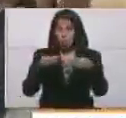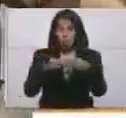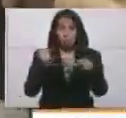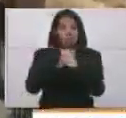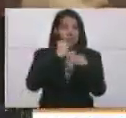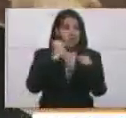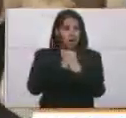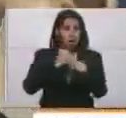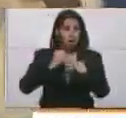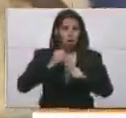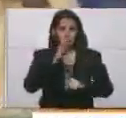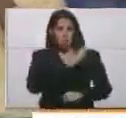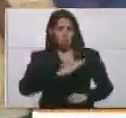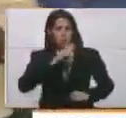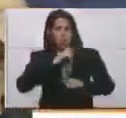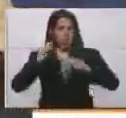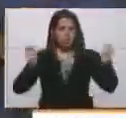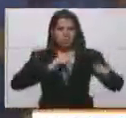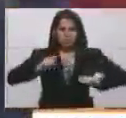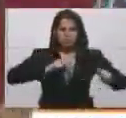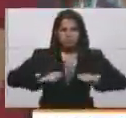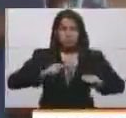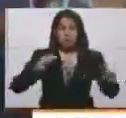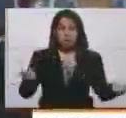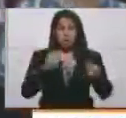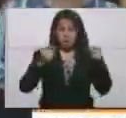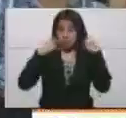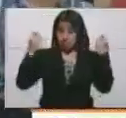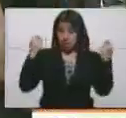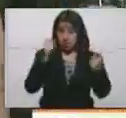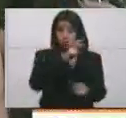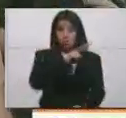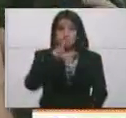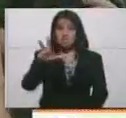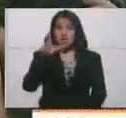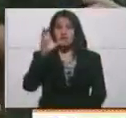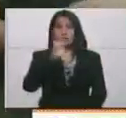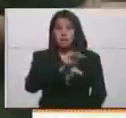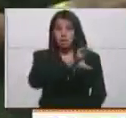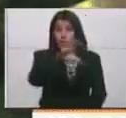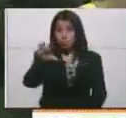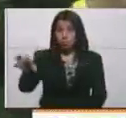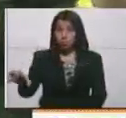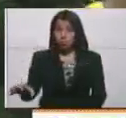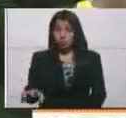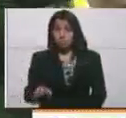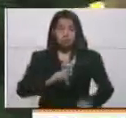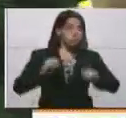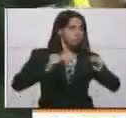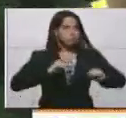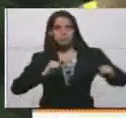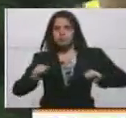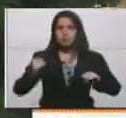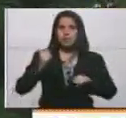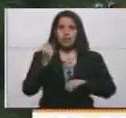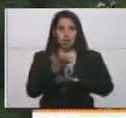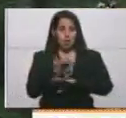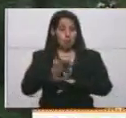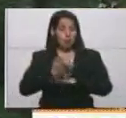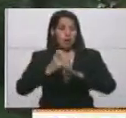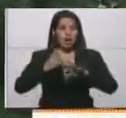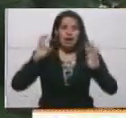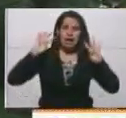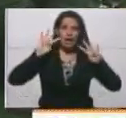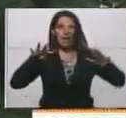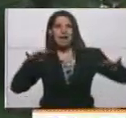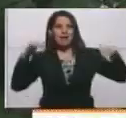campaña de los 23 estados, ¿no? Están alborotados ahí en Monagas, ¿vale? En Maturín,